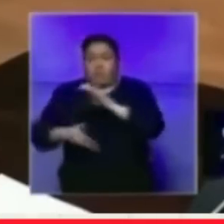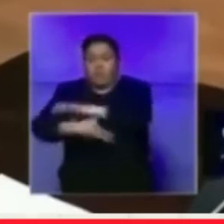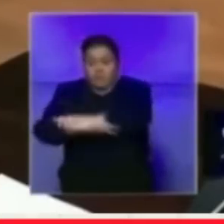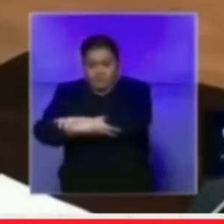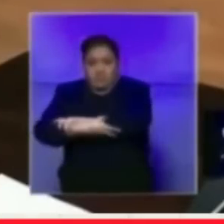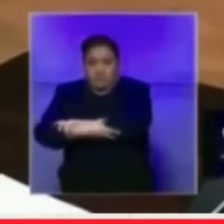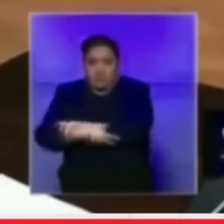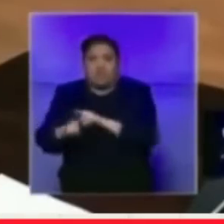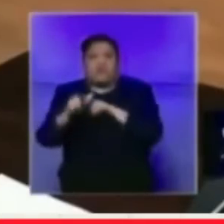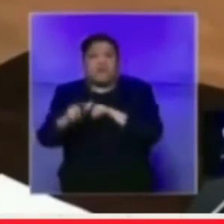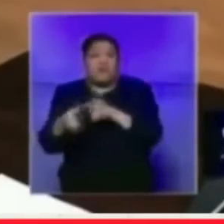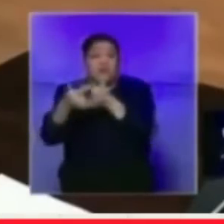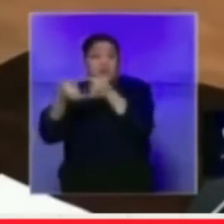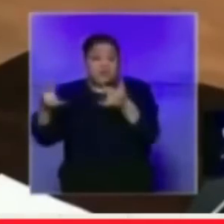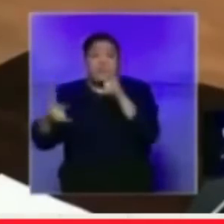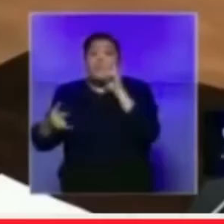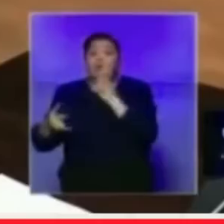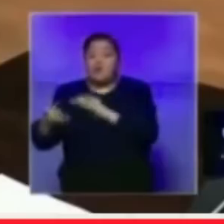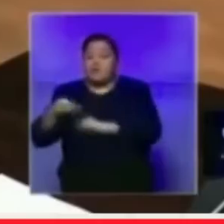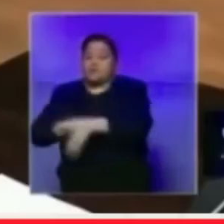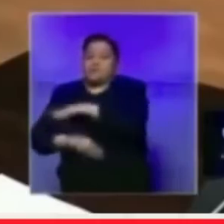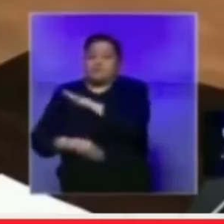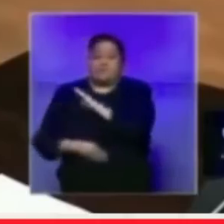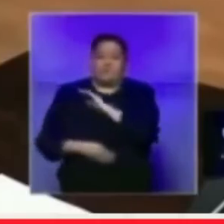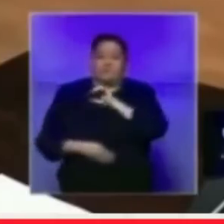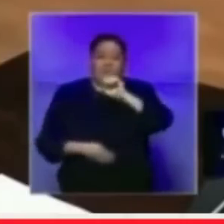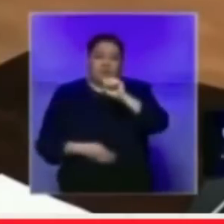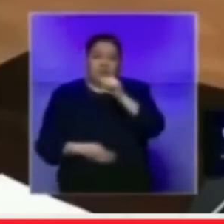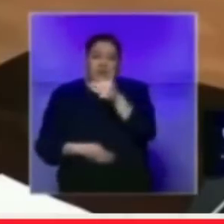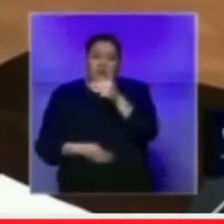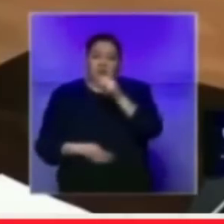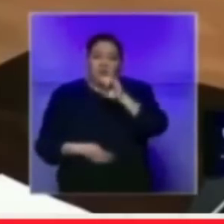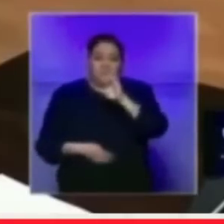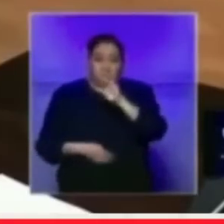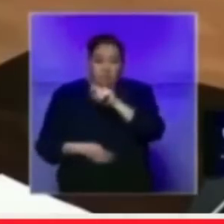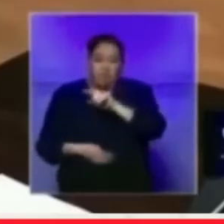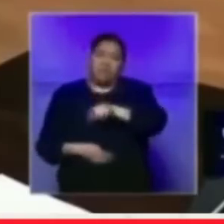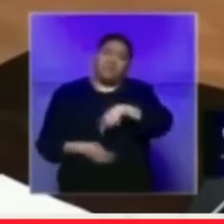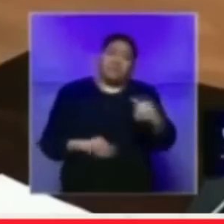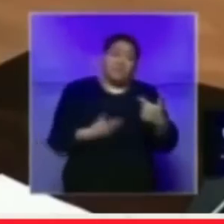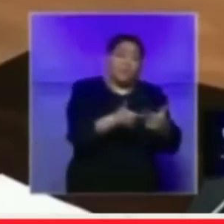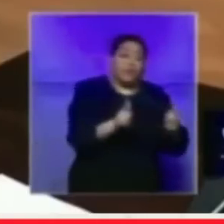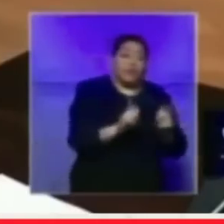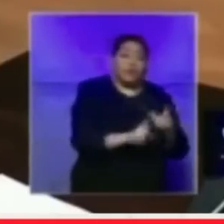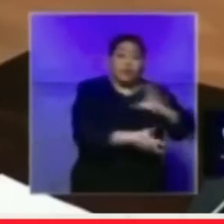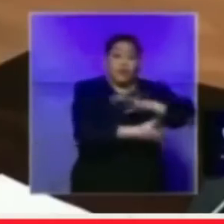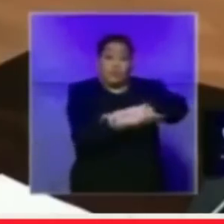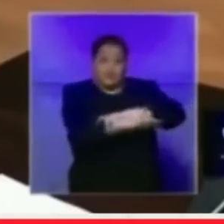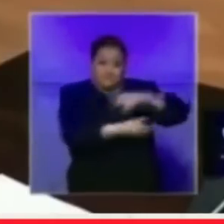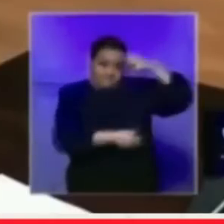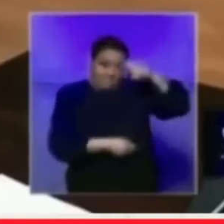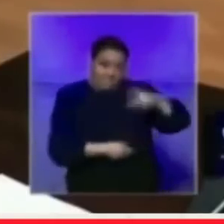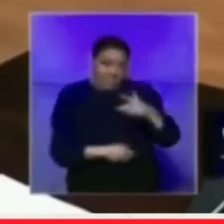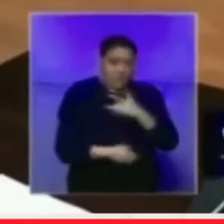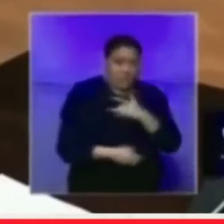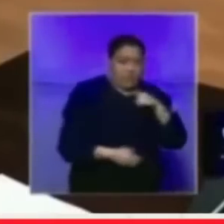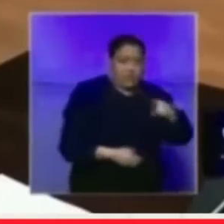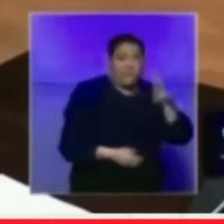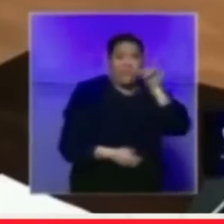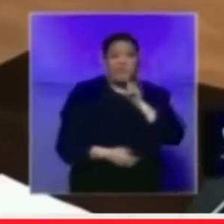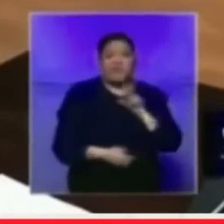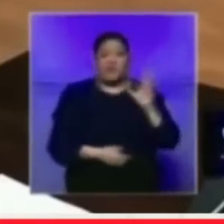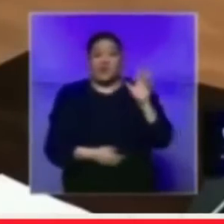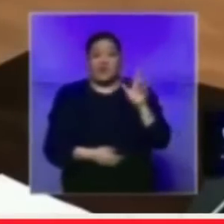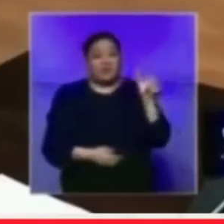la candidata Claudia Sheinbaum Pardo como su candidata, mientras que la coalición Fuerza y Corazón por México a Berta Xóchitl